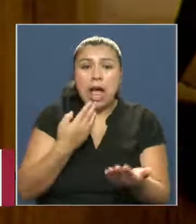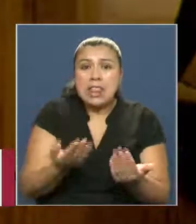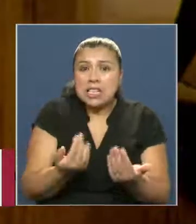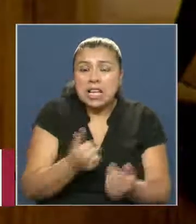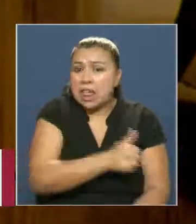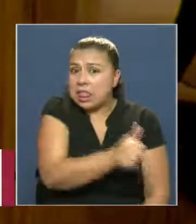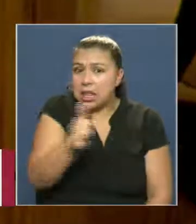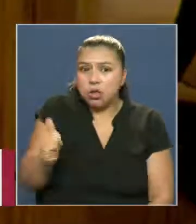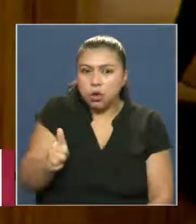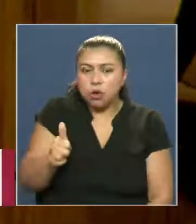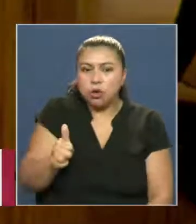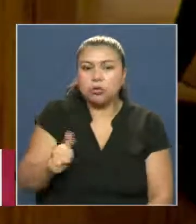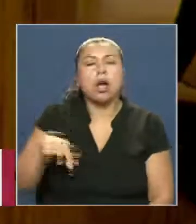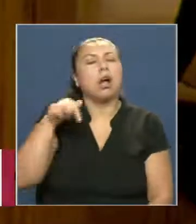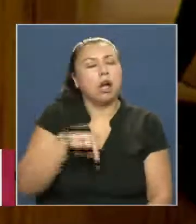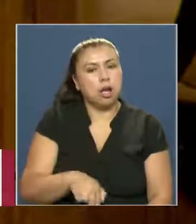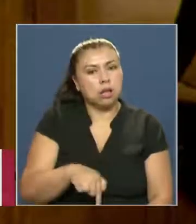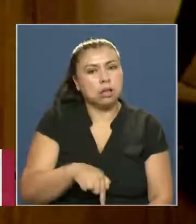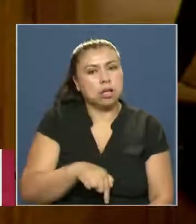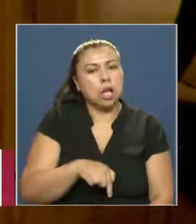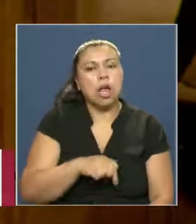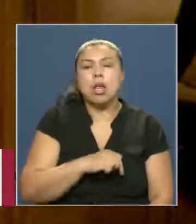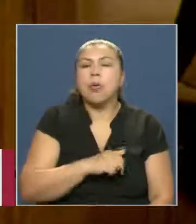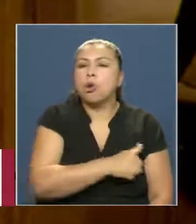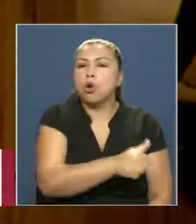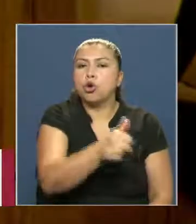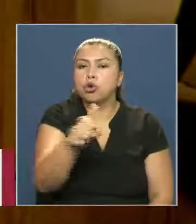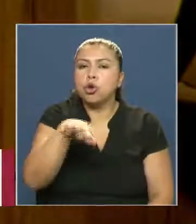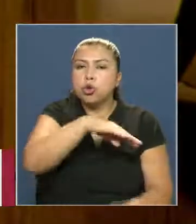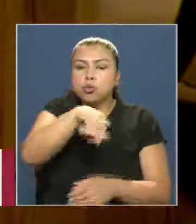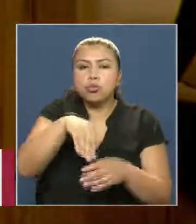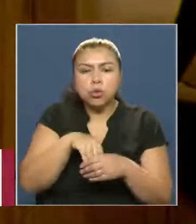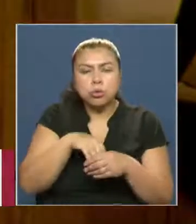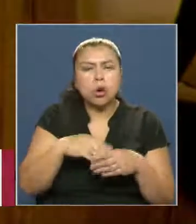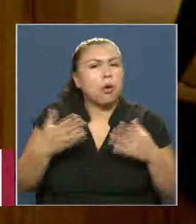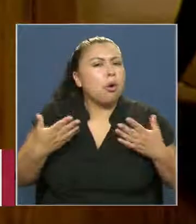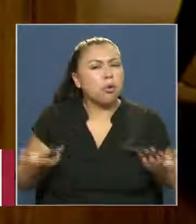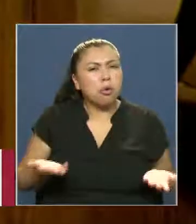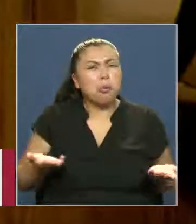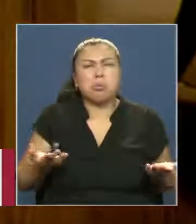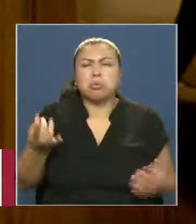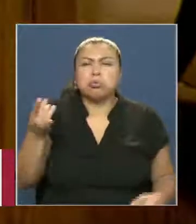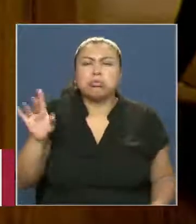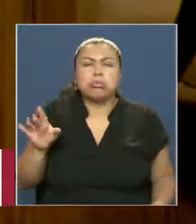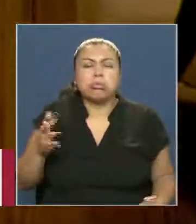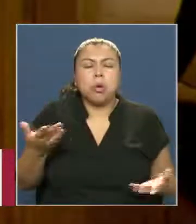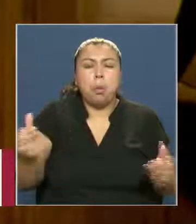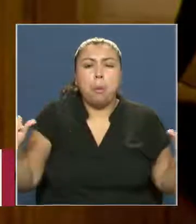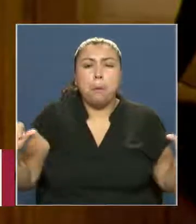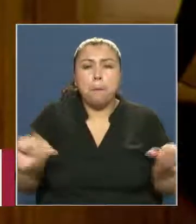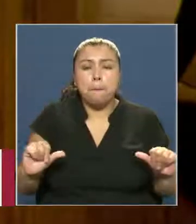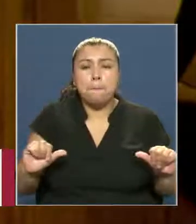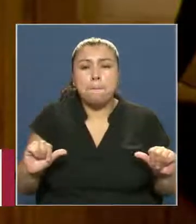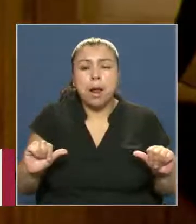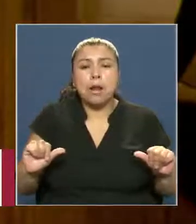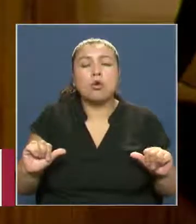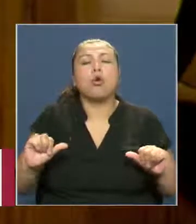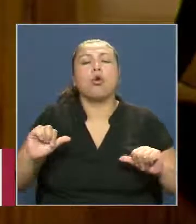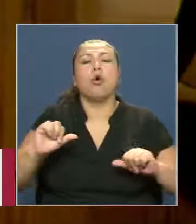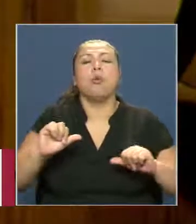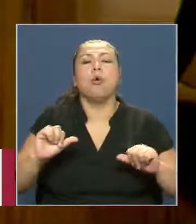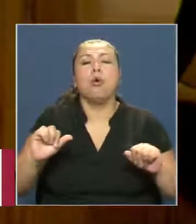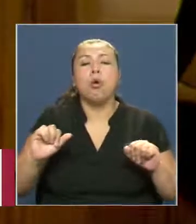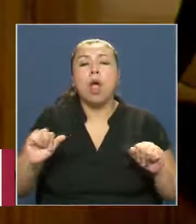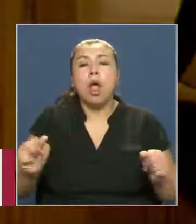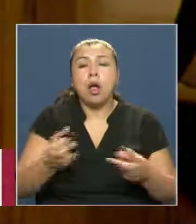todos. Aquí estamos todos incluidos. Como si no fuera por sí solo un mal la pandemia del